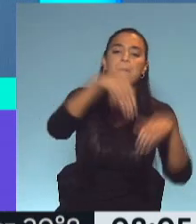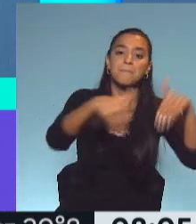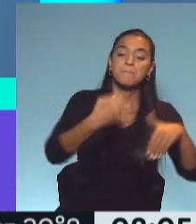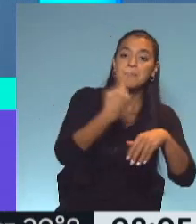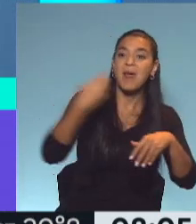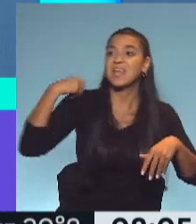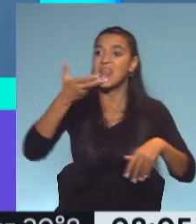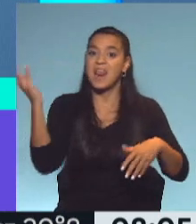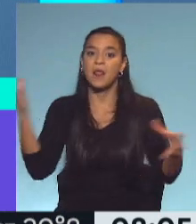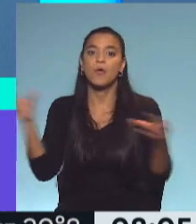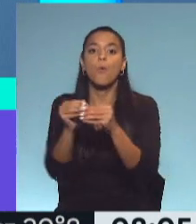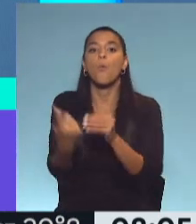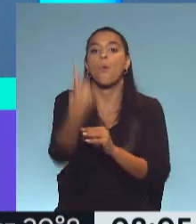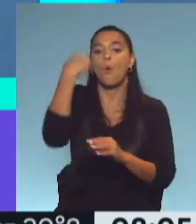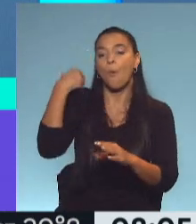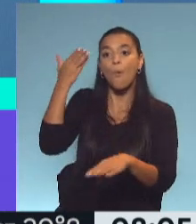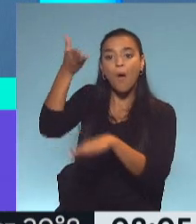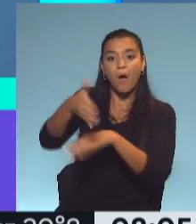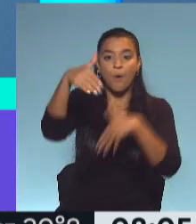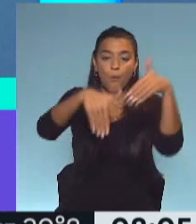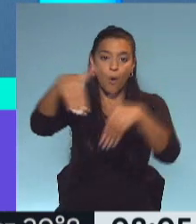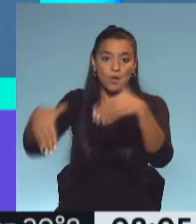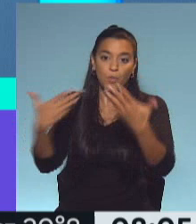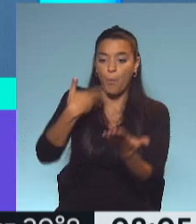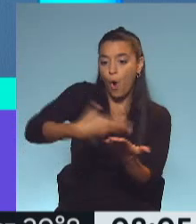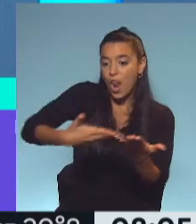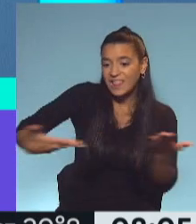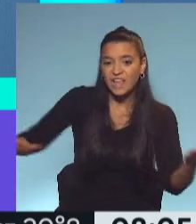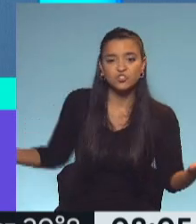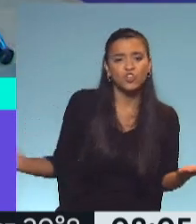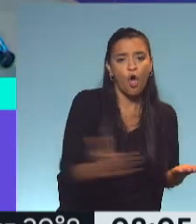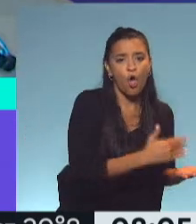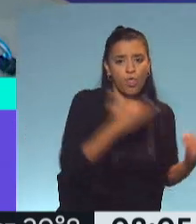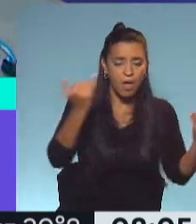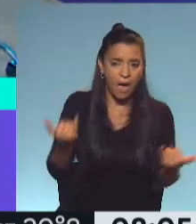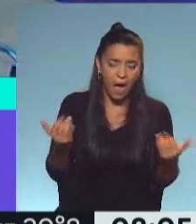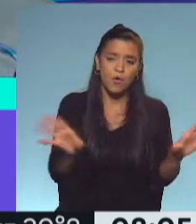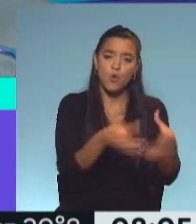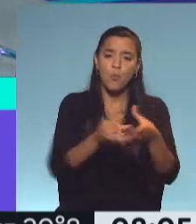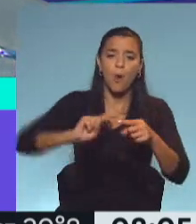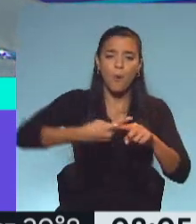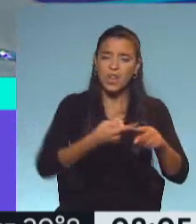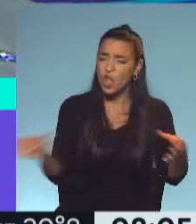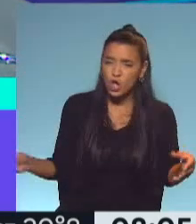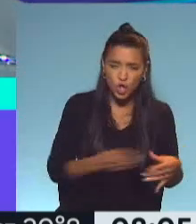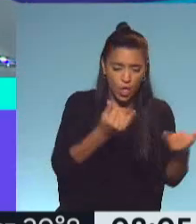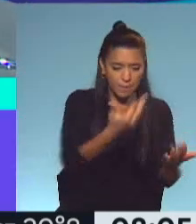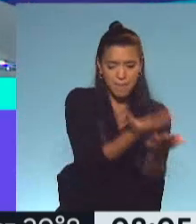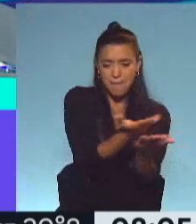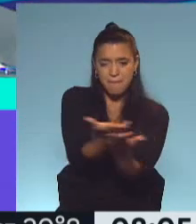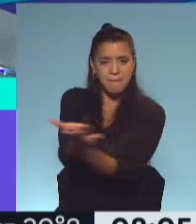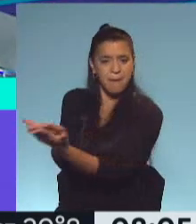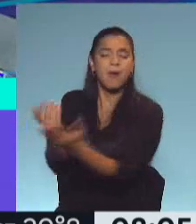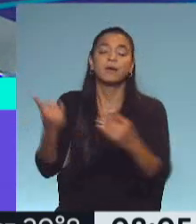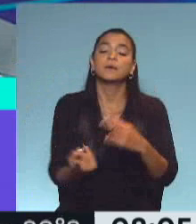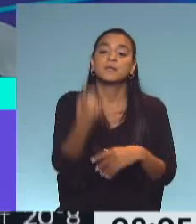las generales. Uno iría a votar, estarían todas las boletas de todas las coaliciones políticas y dentro de una